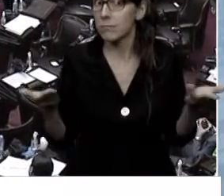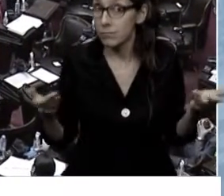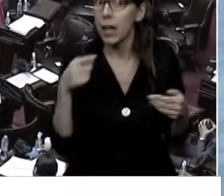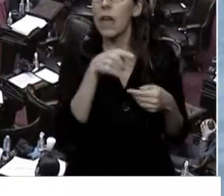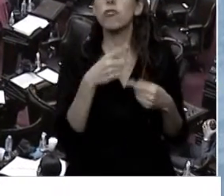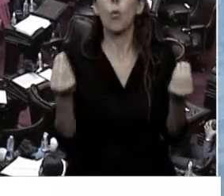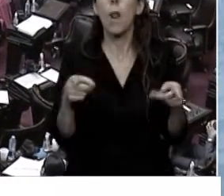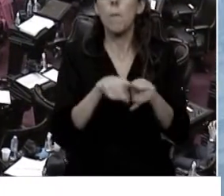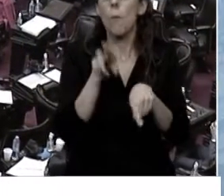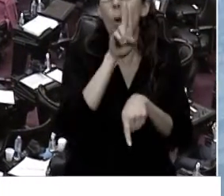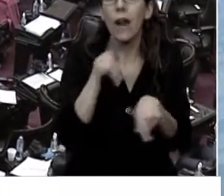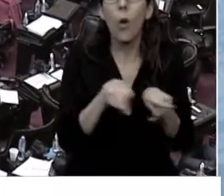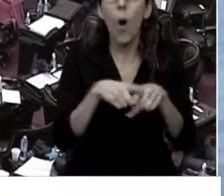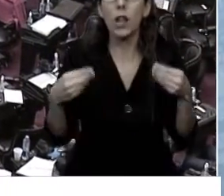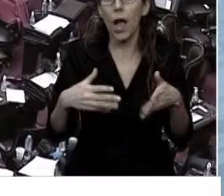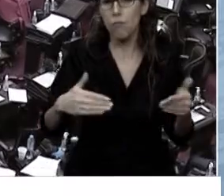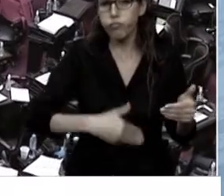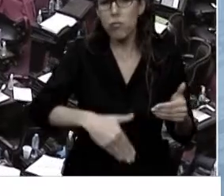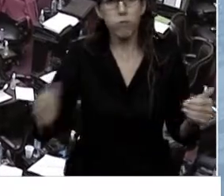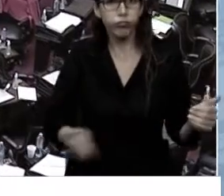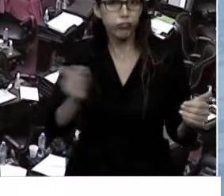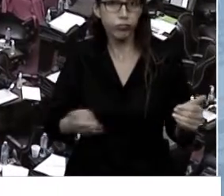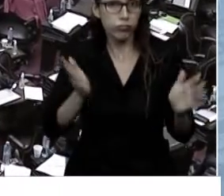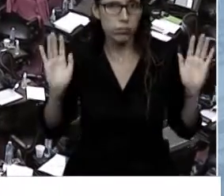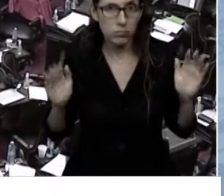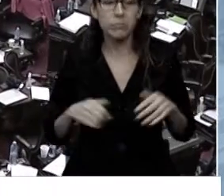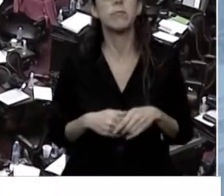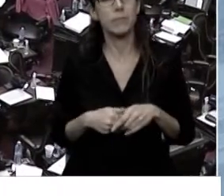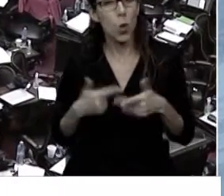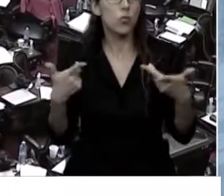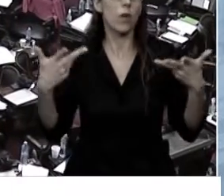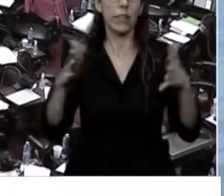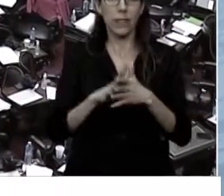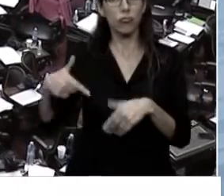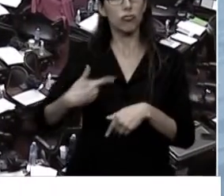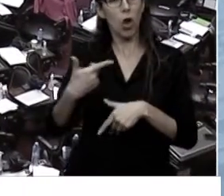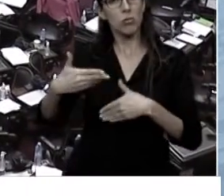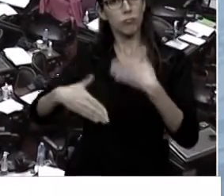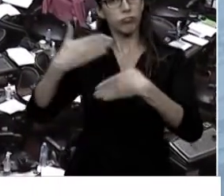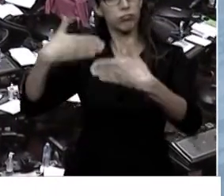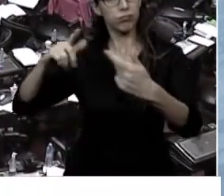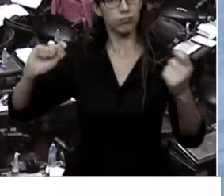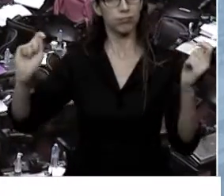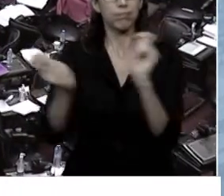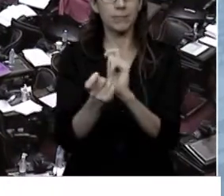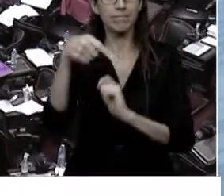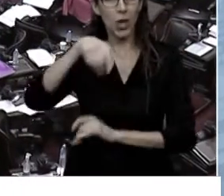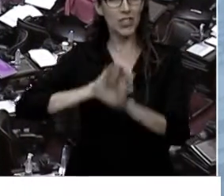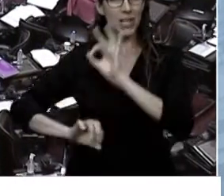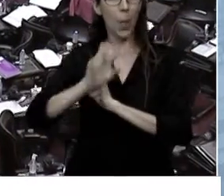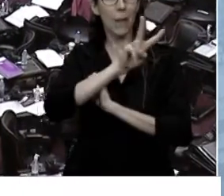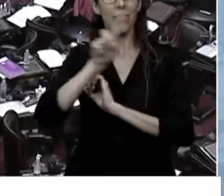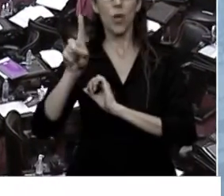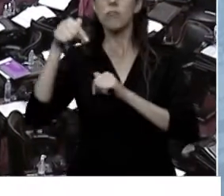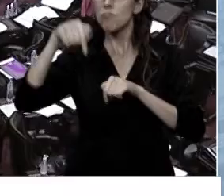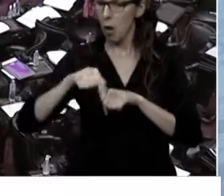en base. Pero por suerte, la sociedad evoluciona y hoy, siglo XXI, podemos estar